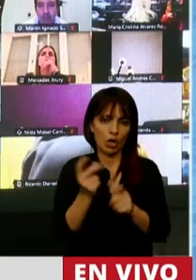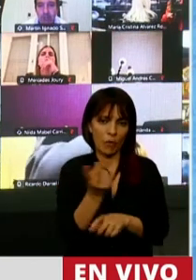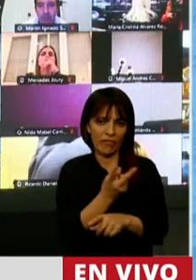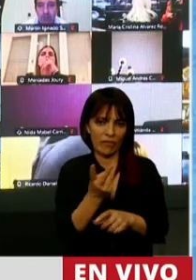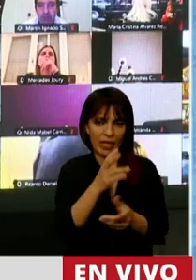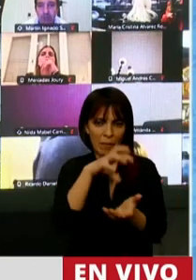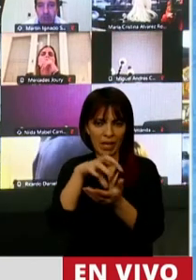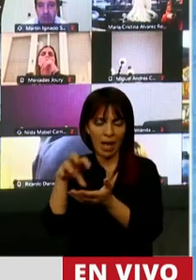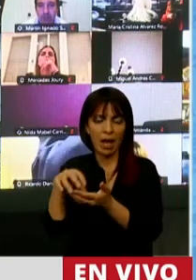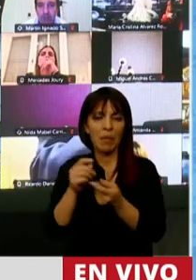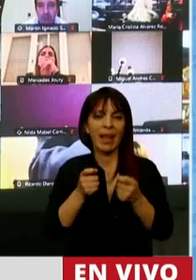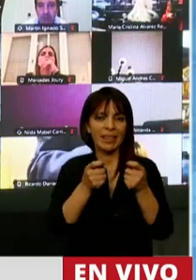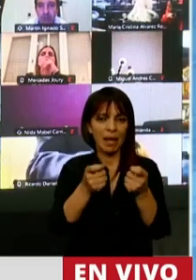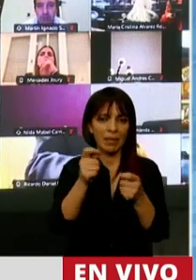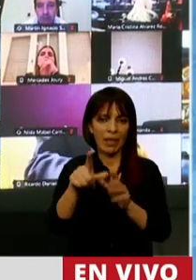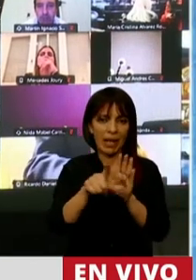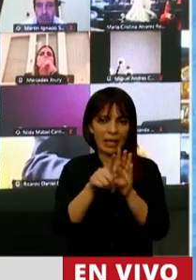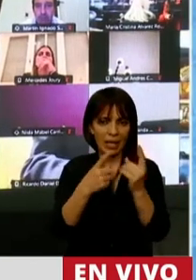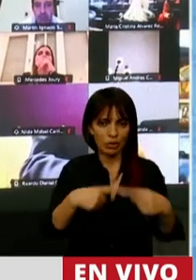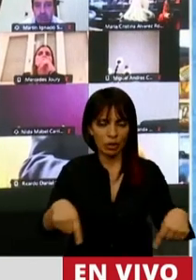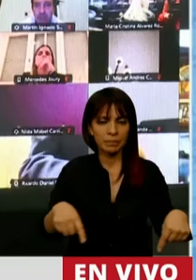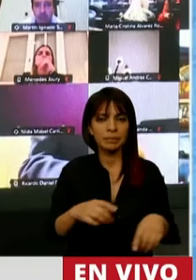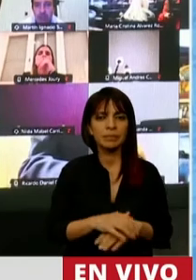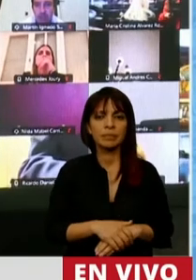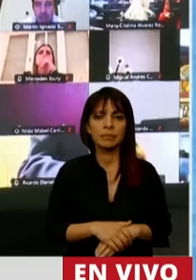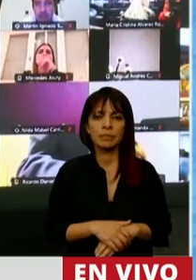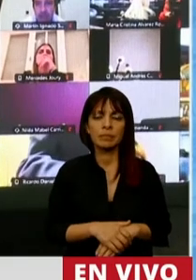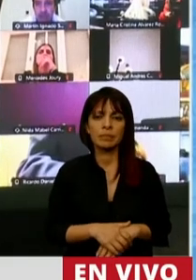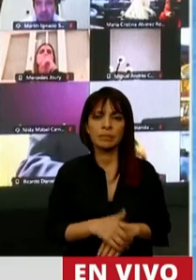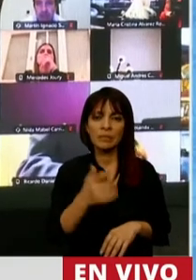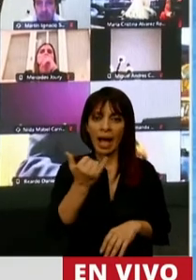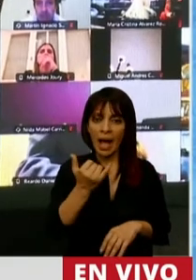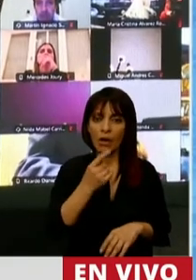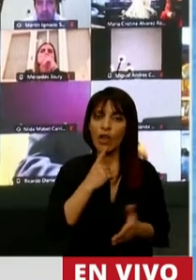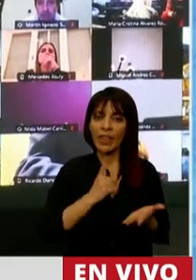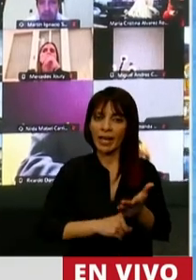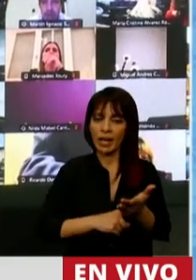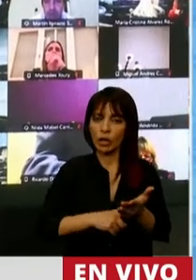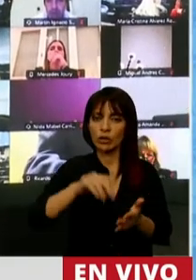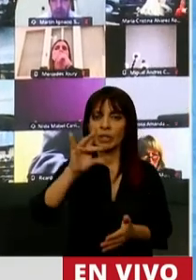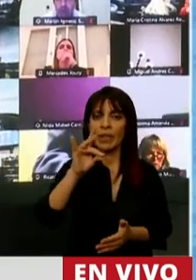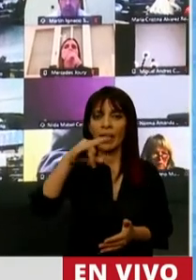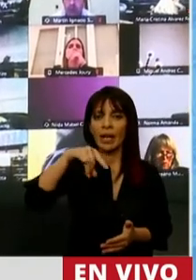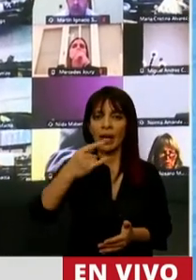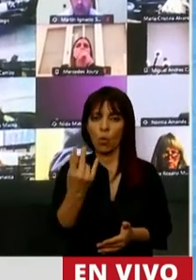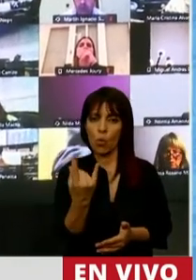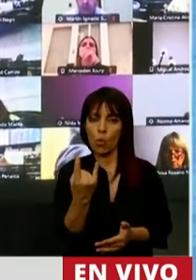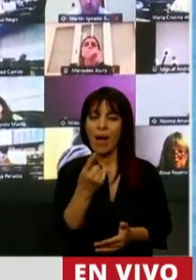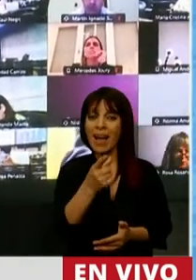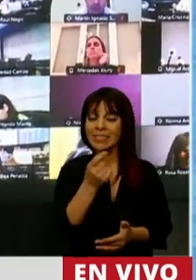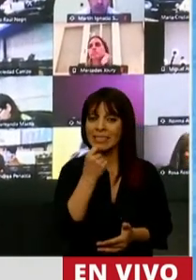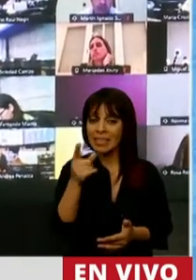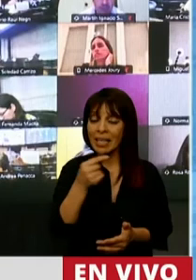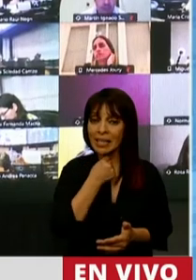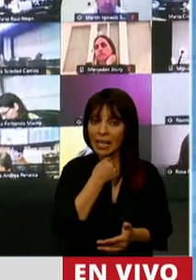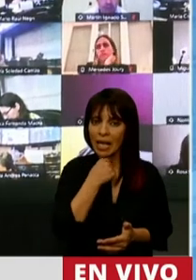para el Legislativo, un diputado que está ahí, tiene un DNU. Puede pagarle a la familia formoseña si creo que va a